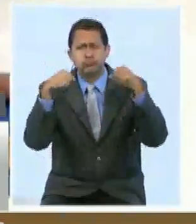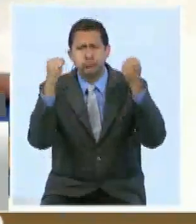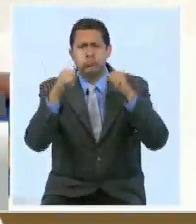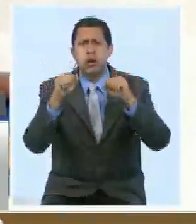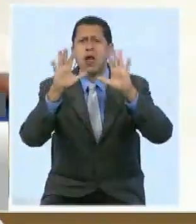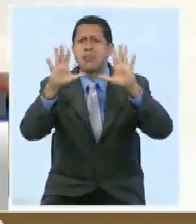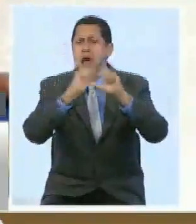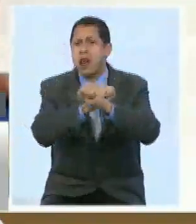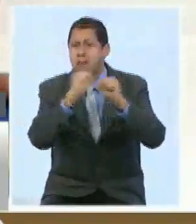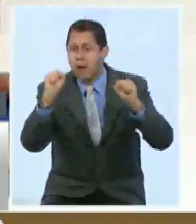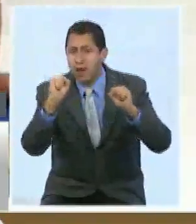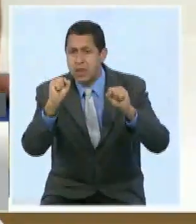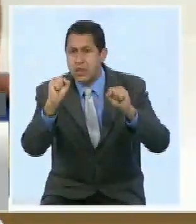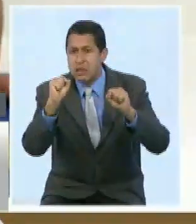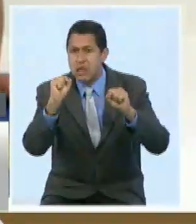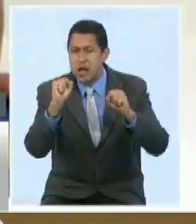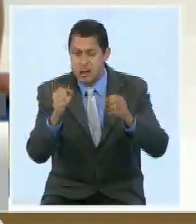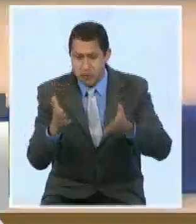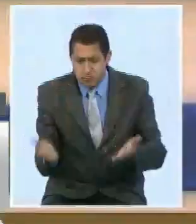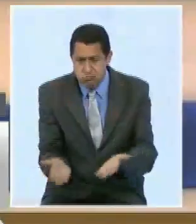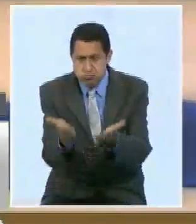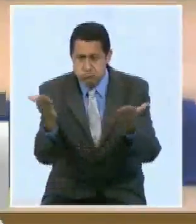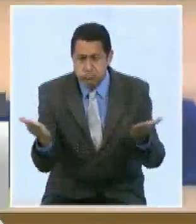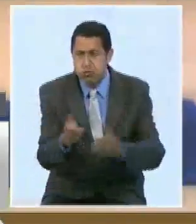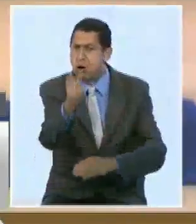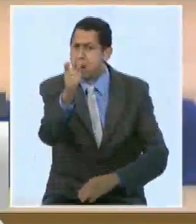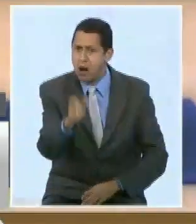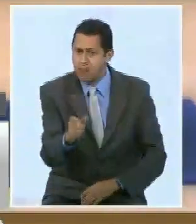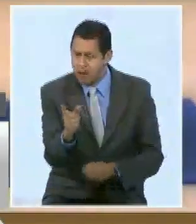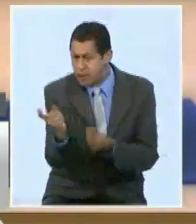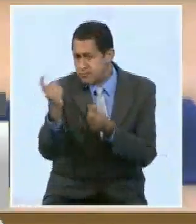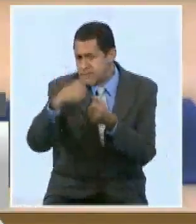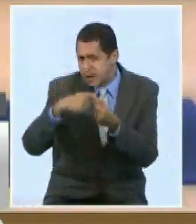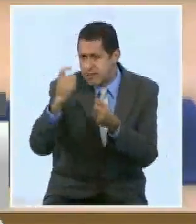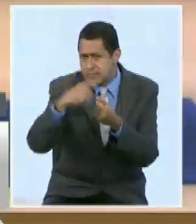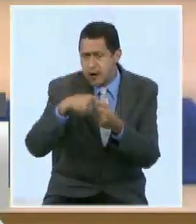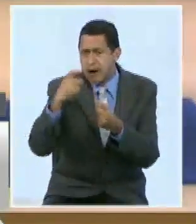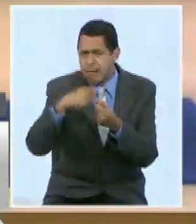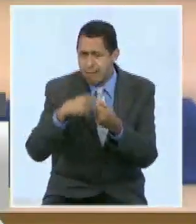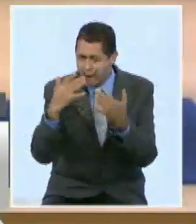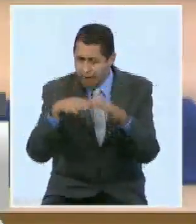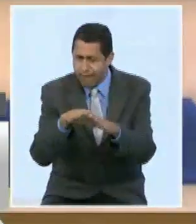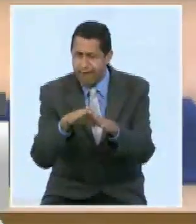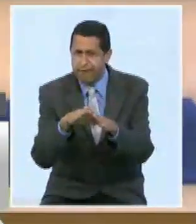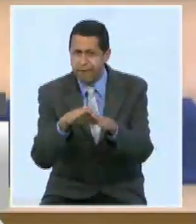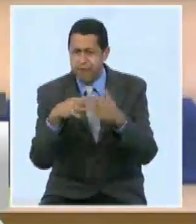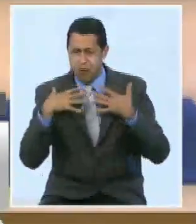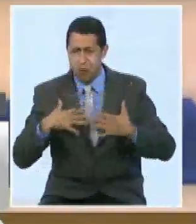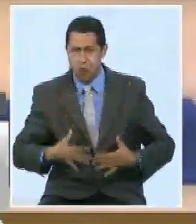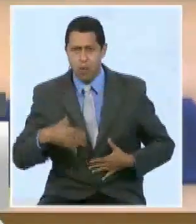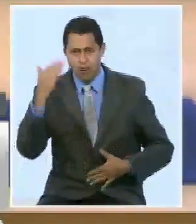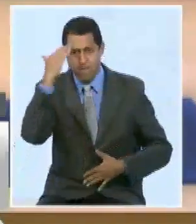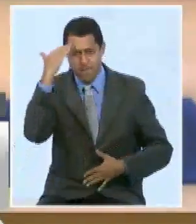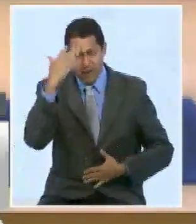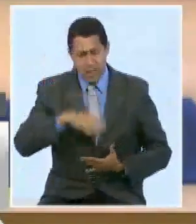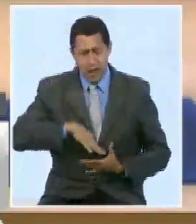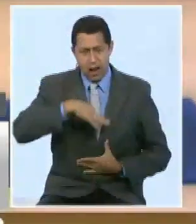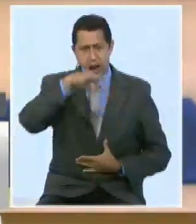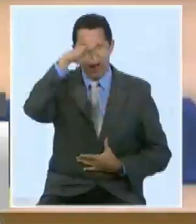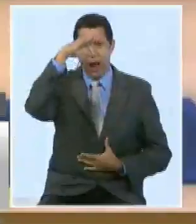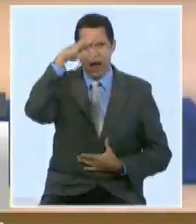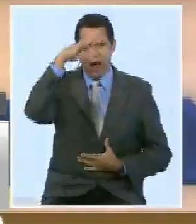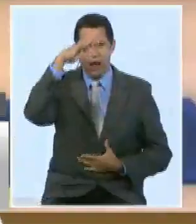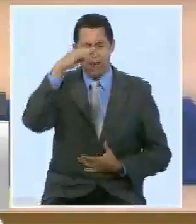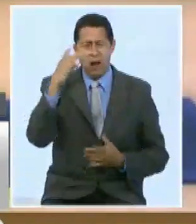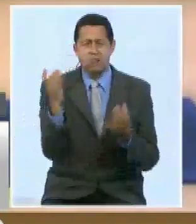las 10 de la mañana para incentivar a los ciudadanos a incorporarse a la disciplina que integra cuerpo mente y alma mediante